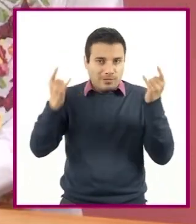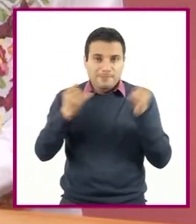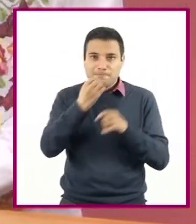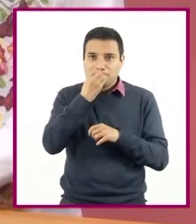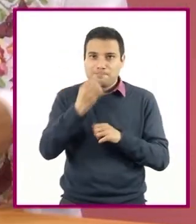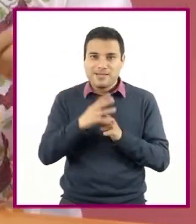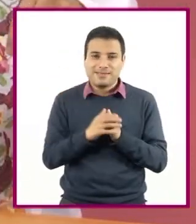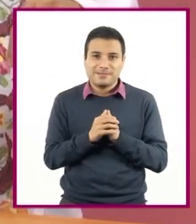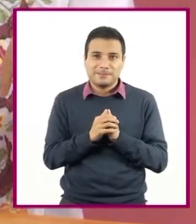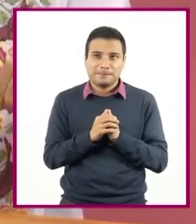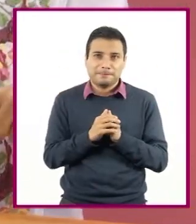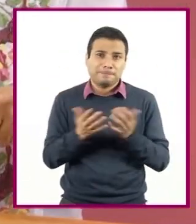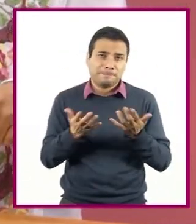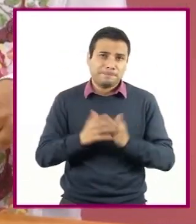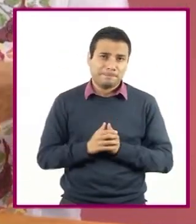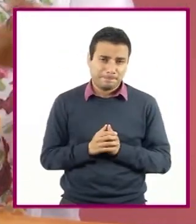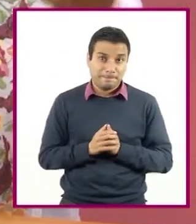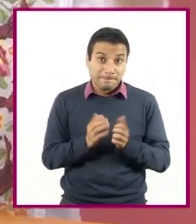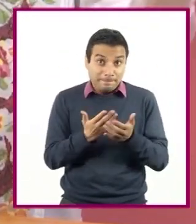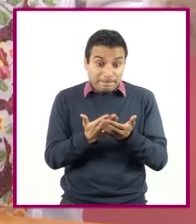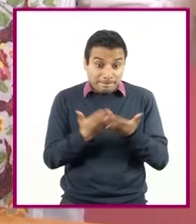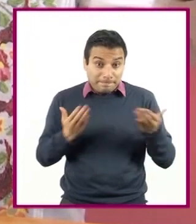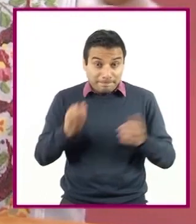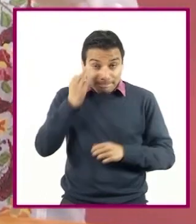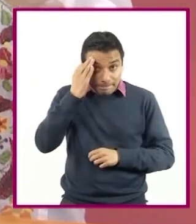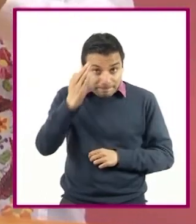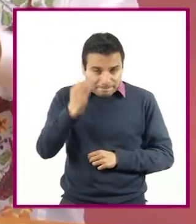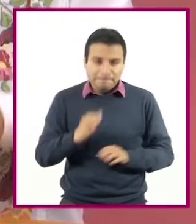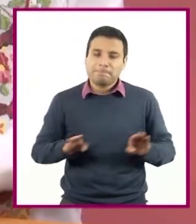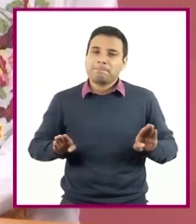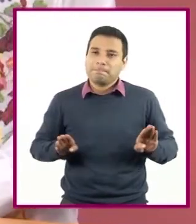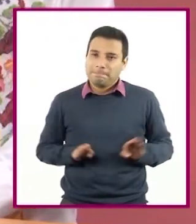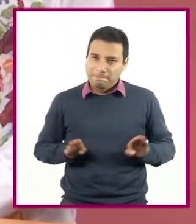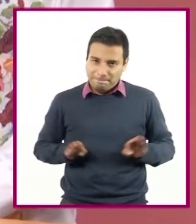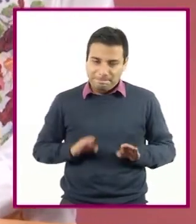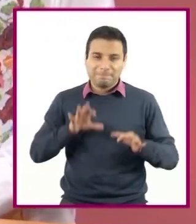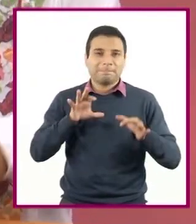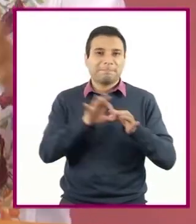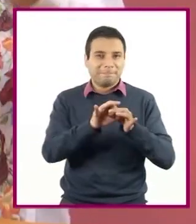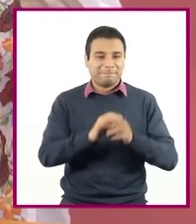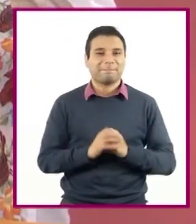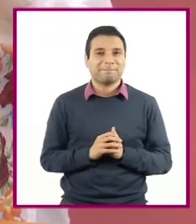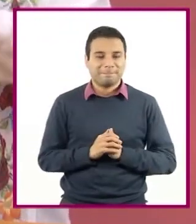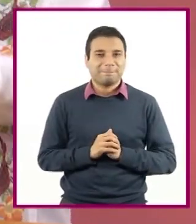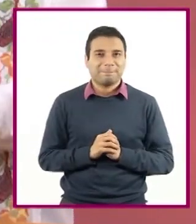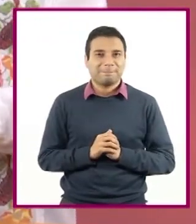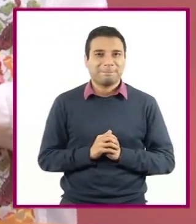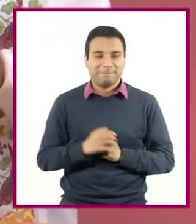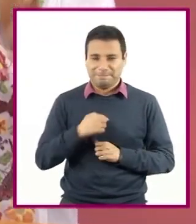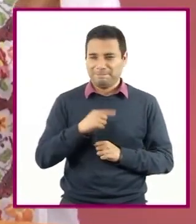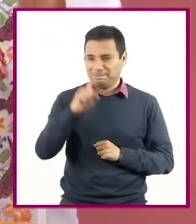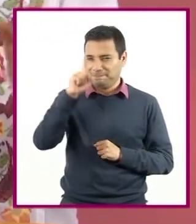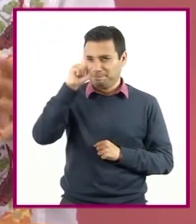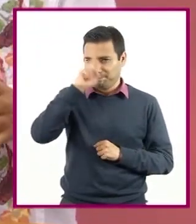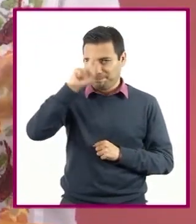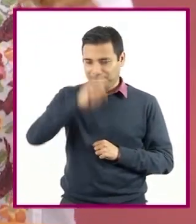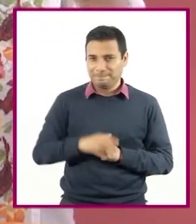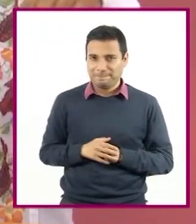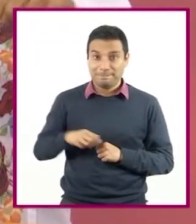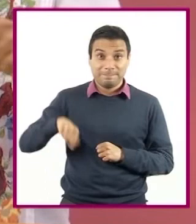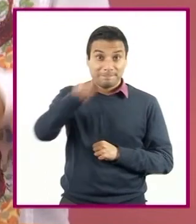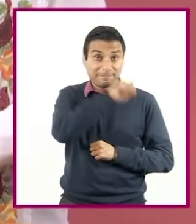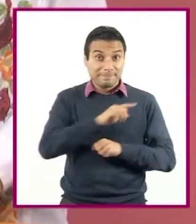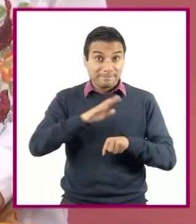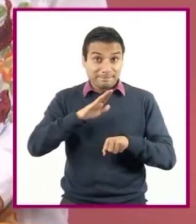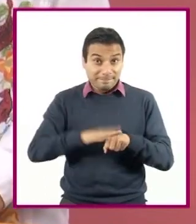pudieran haber sido escritas en nuestros tiempos y en los lugares que visitamos a diario. Les sugiero que, para reafirmar lo